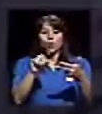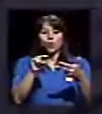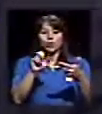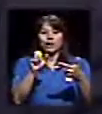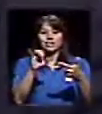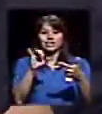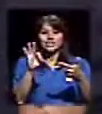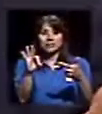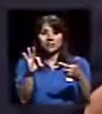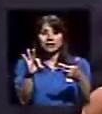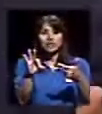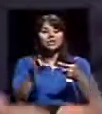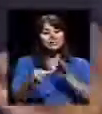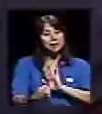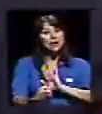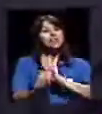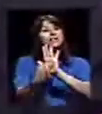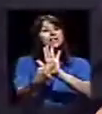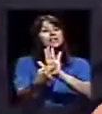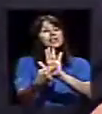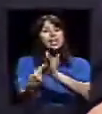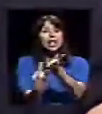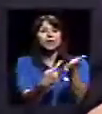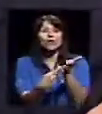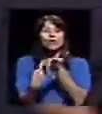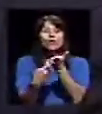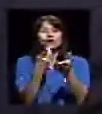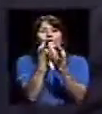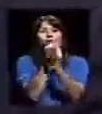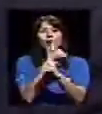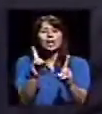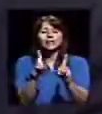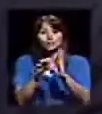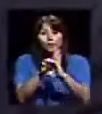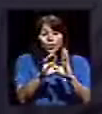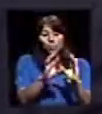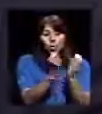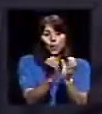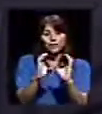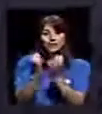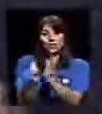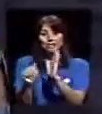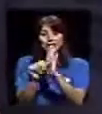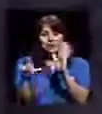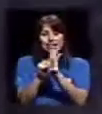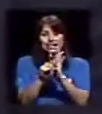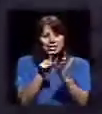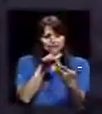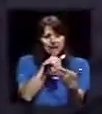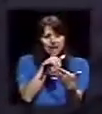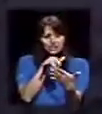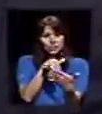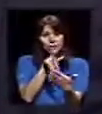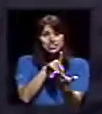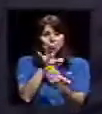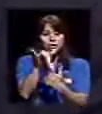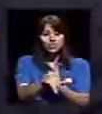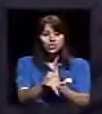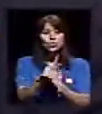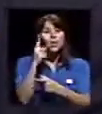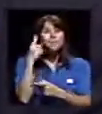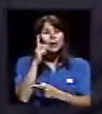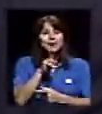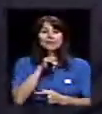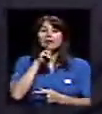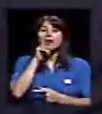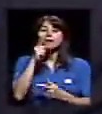país, llámese comisiones del Congreso que van a estudiar este tipo de proyectos para que objetivamente se demuestre de